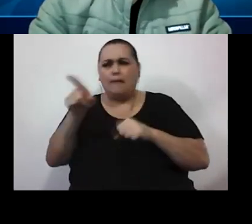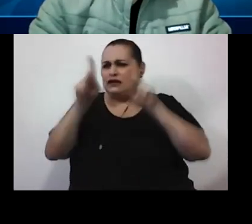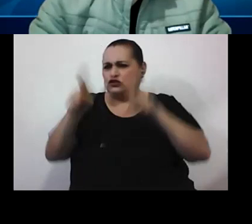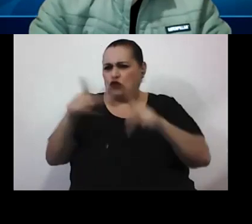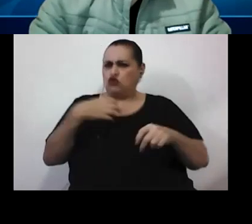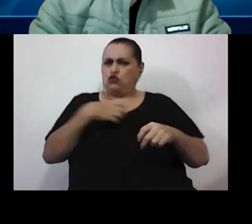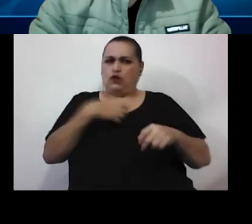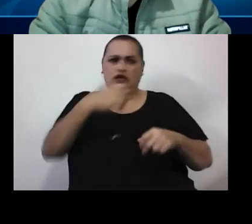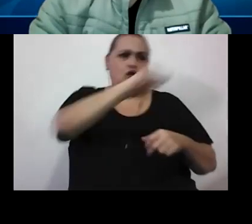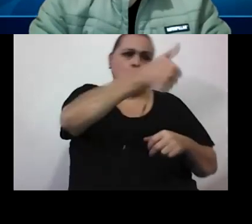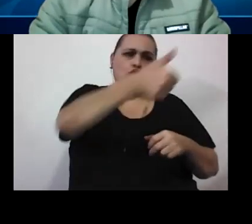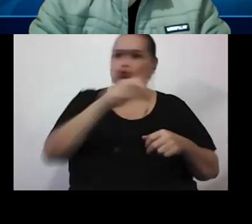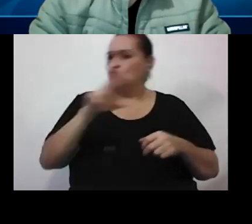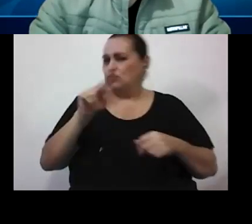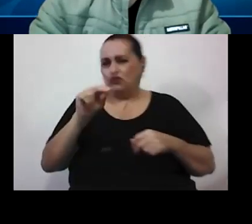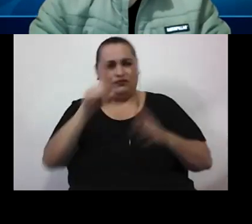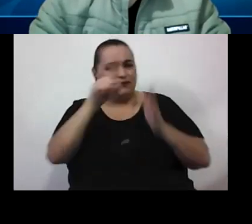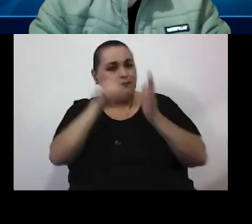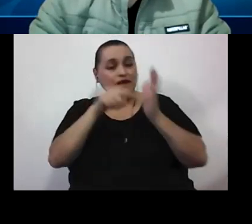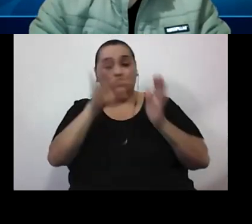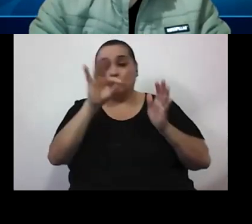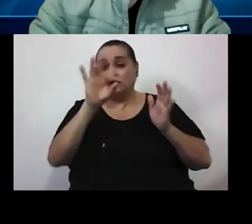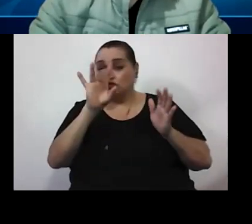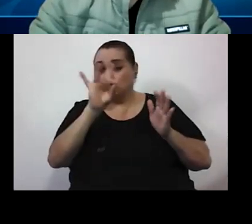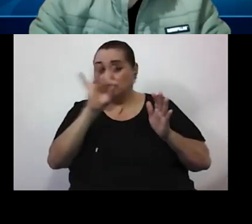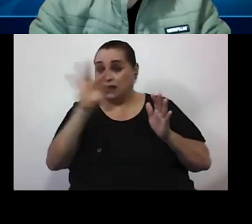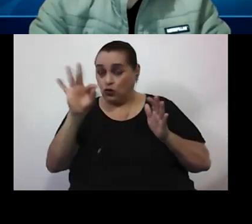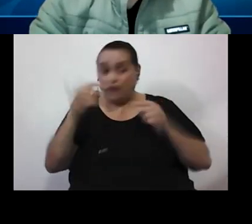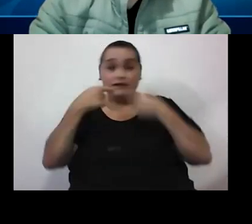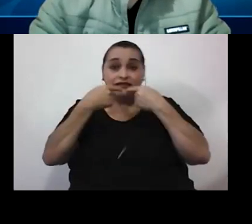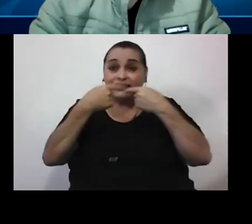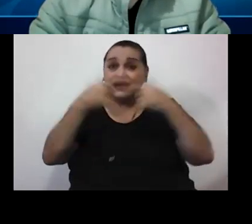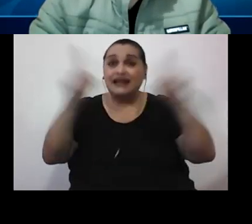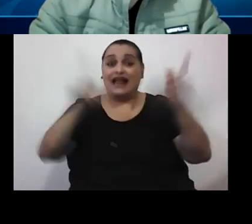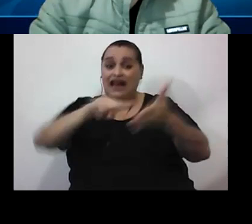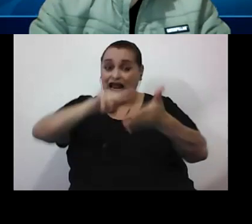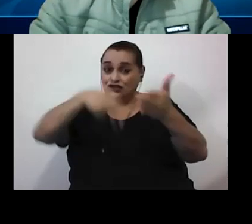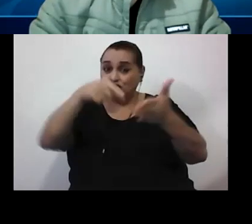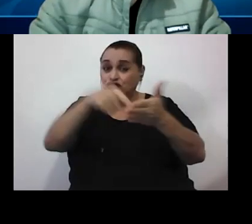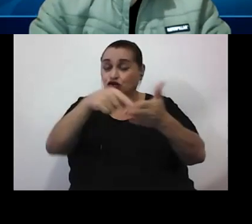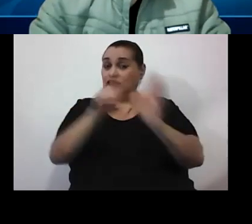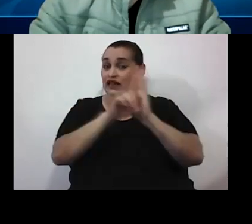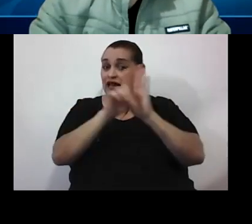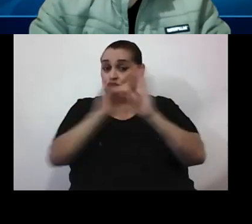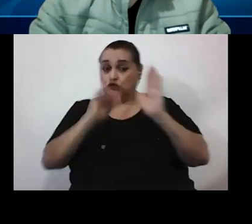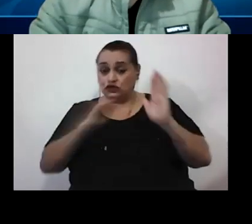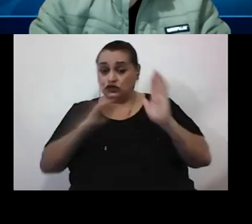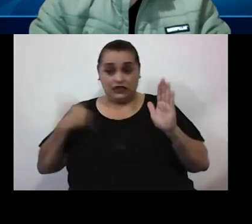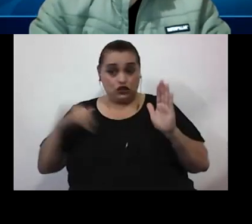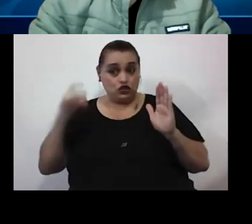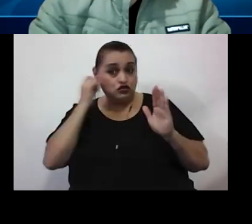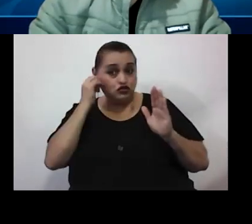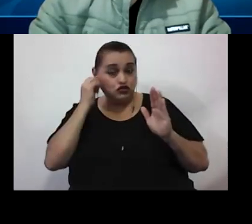en 1989, cuando se proclama la Declaración de los Derechos del Niño, se